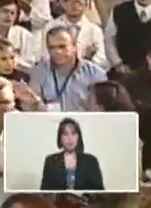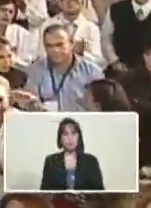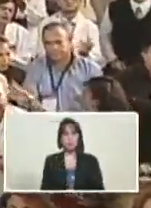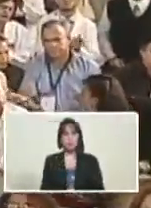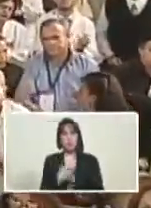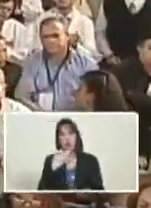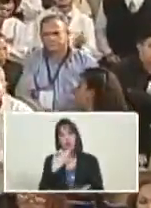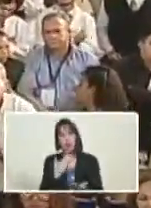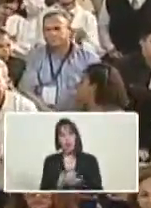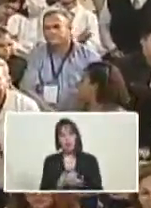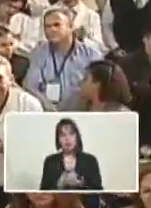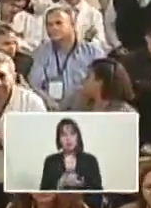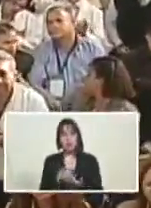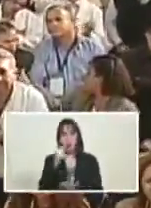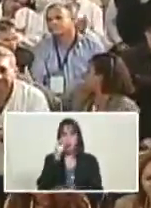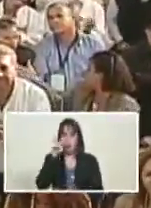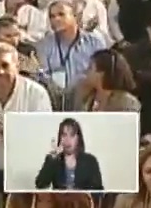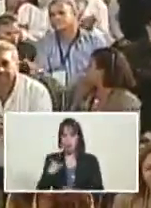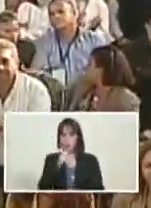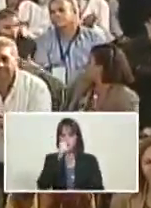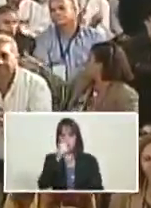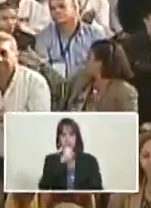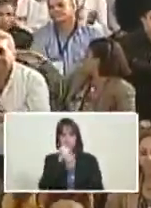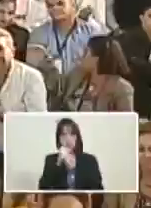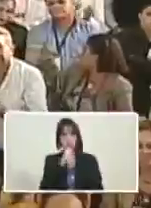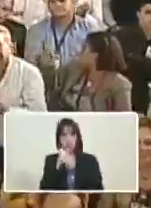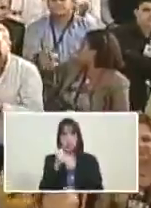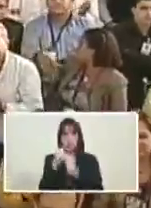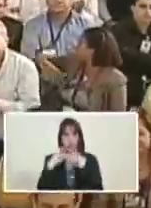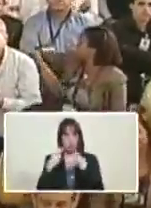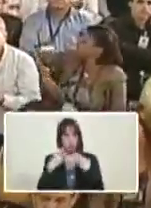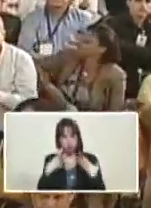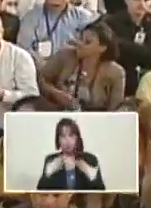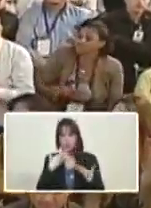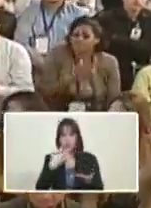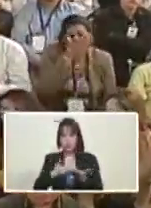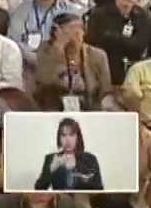Bueno, gracias al doctor Rico. Muy rica sus aportes.